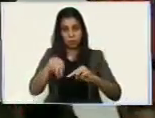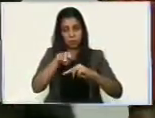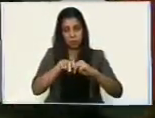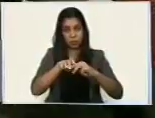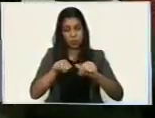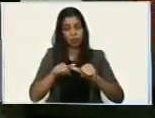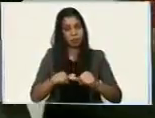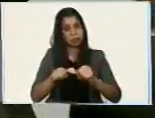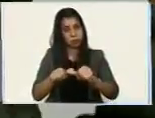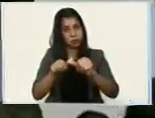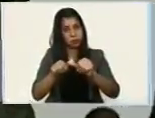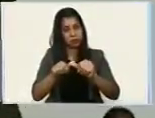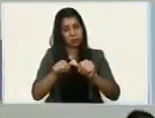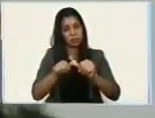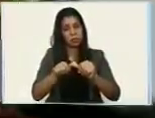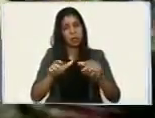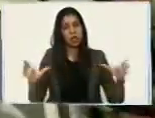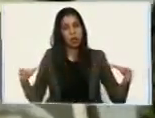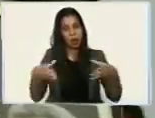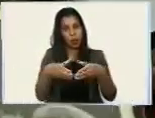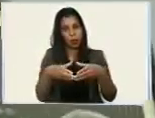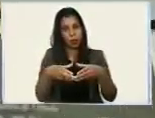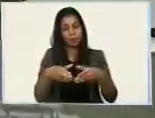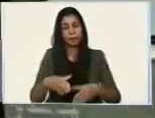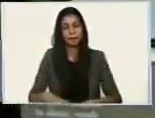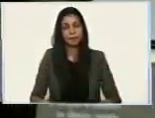continuar con la sesión.